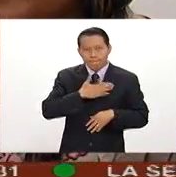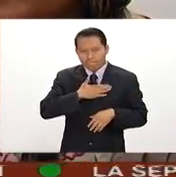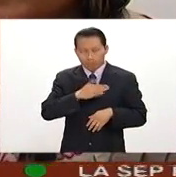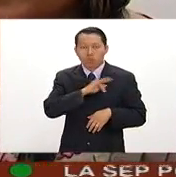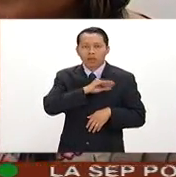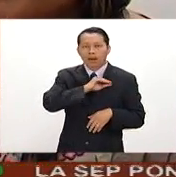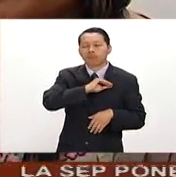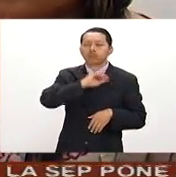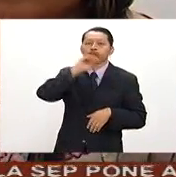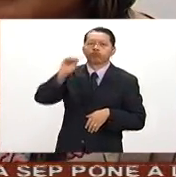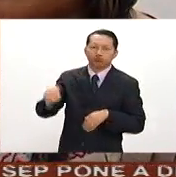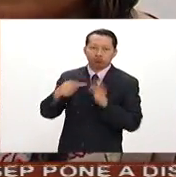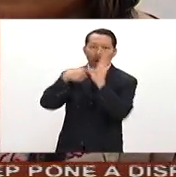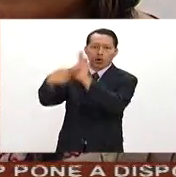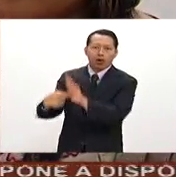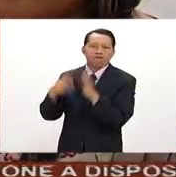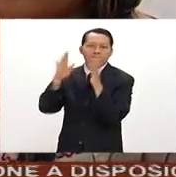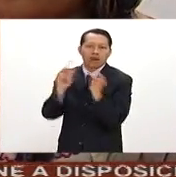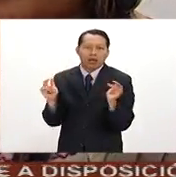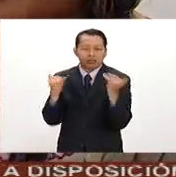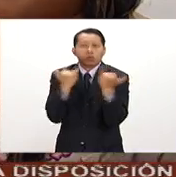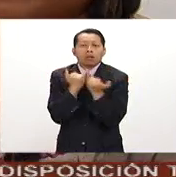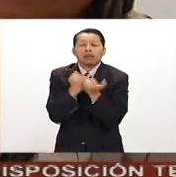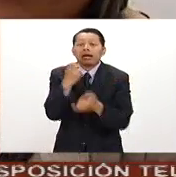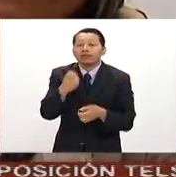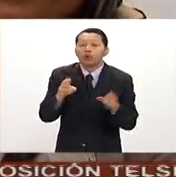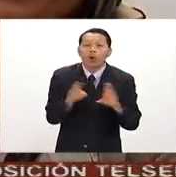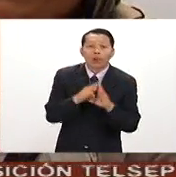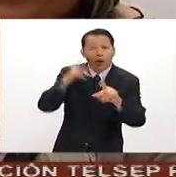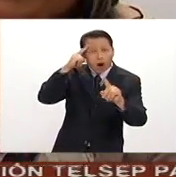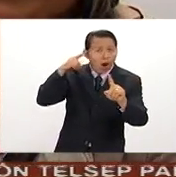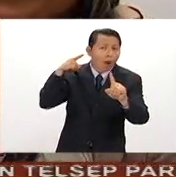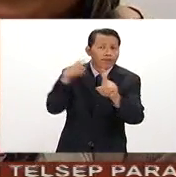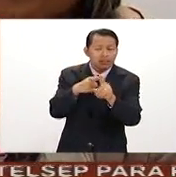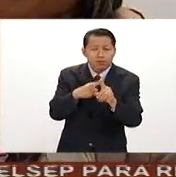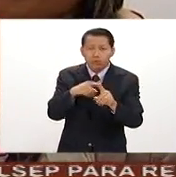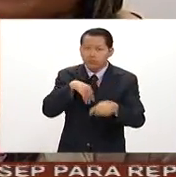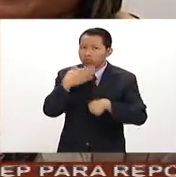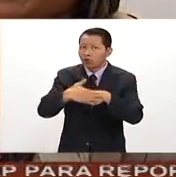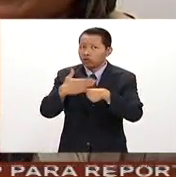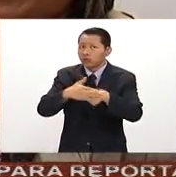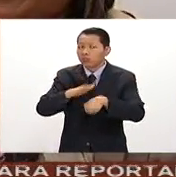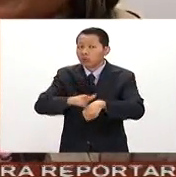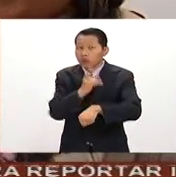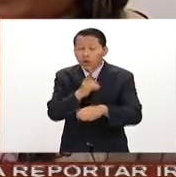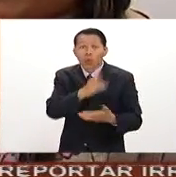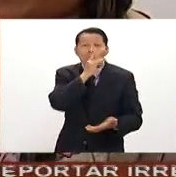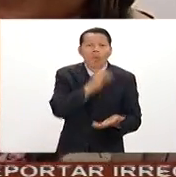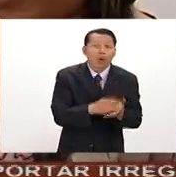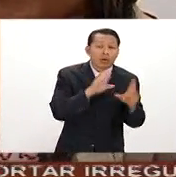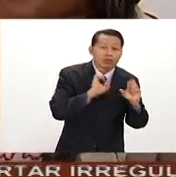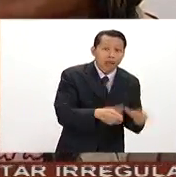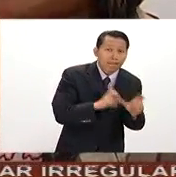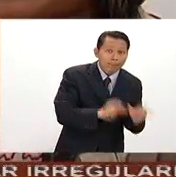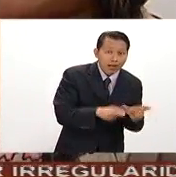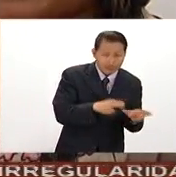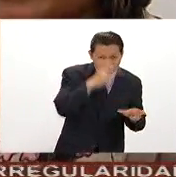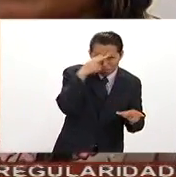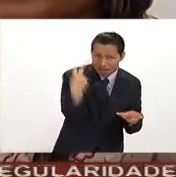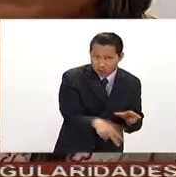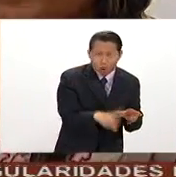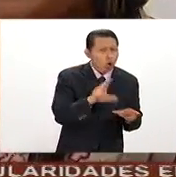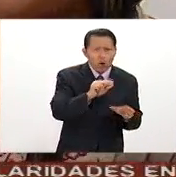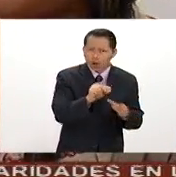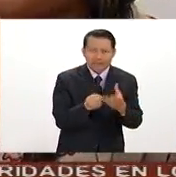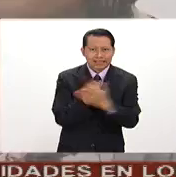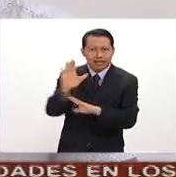Francia. Y pues eso es como un gran reto para mí también, de que no solo se quede en Chiapas, en México, sino que se salga